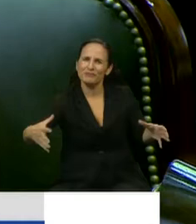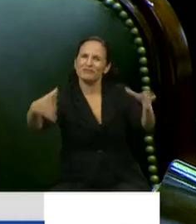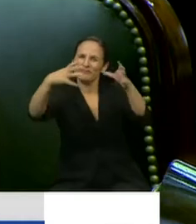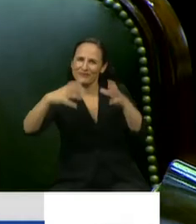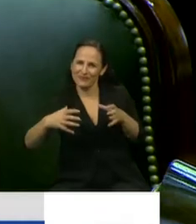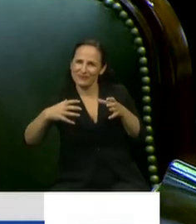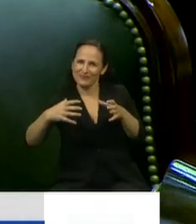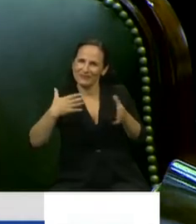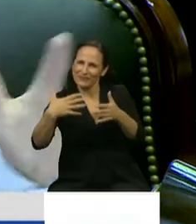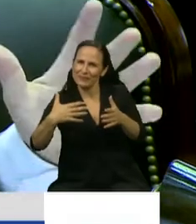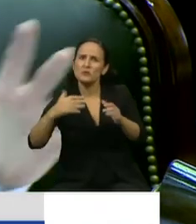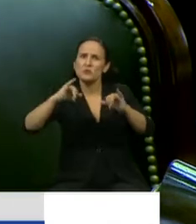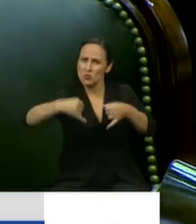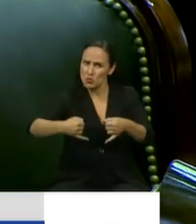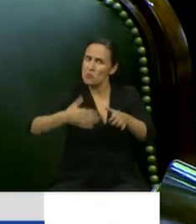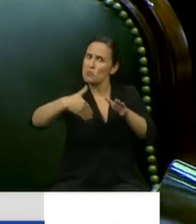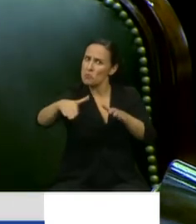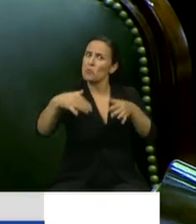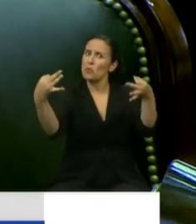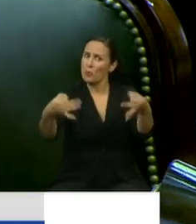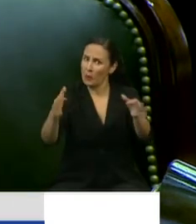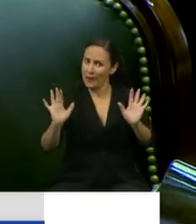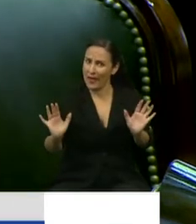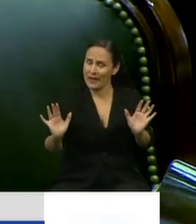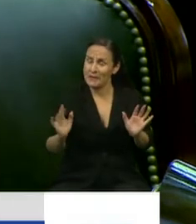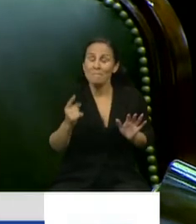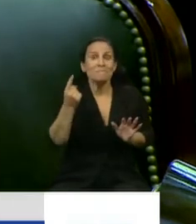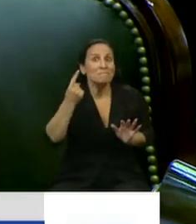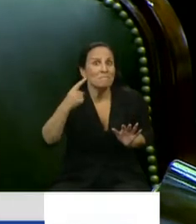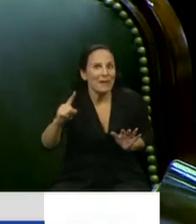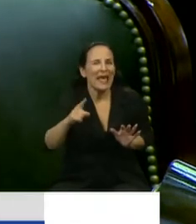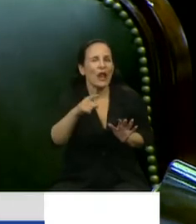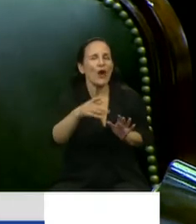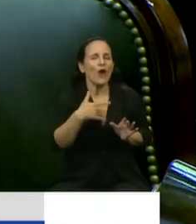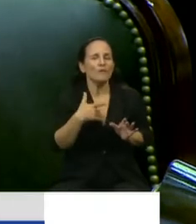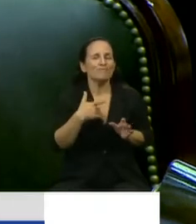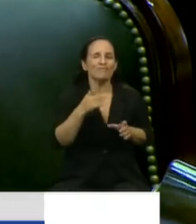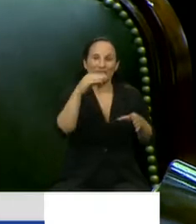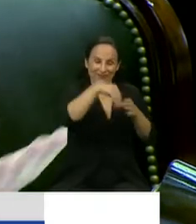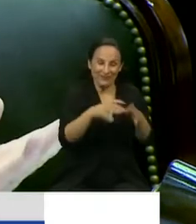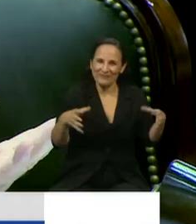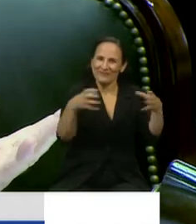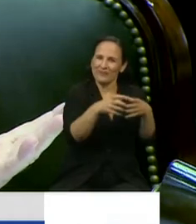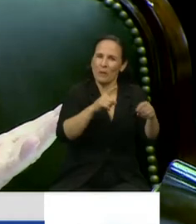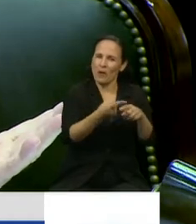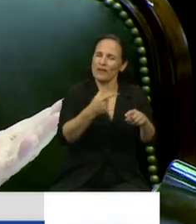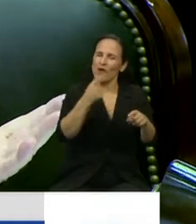República. Y hasta ahí venimos bien. Pero hay una posición política que de nuestro bloque y de nuestro interbloque queremos